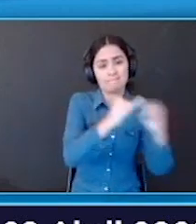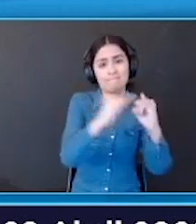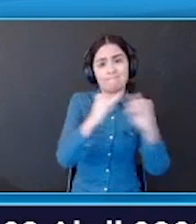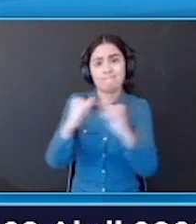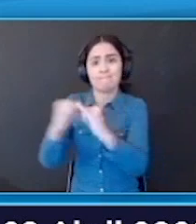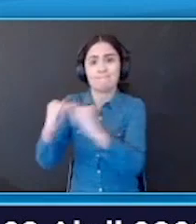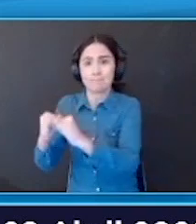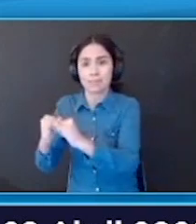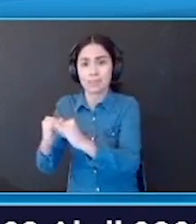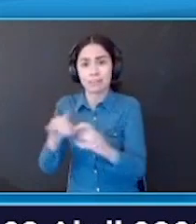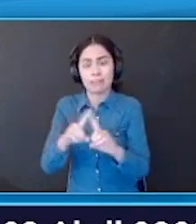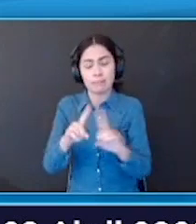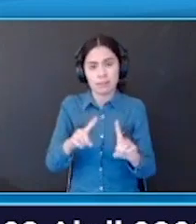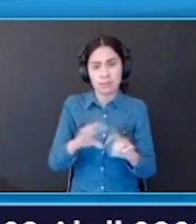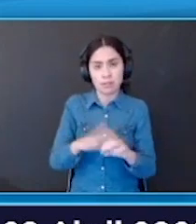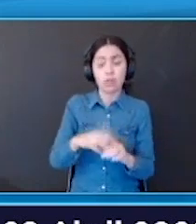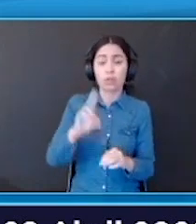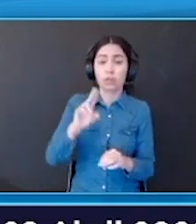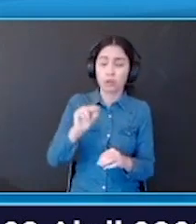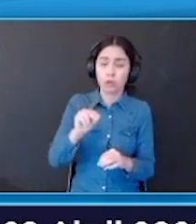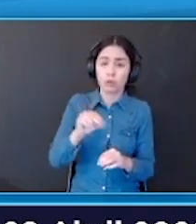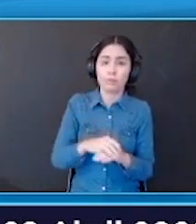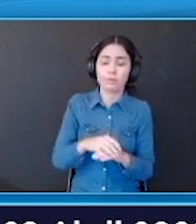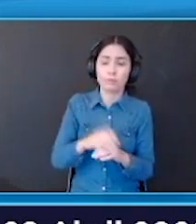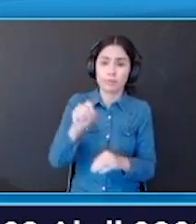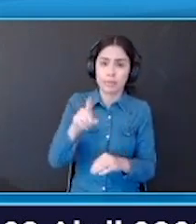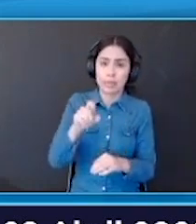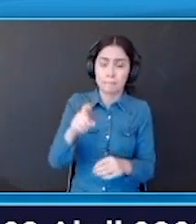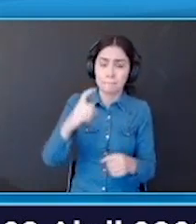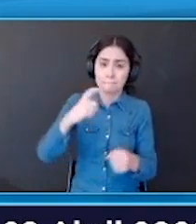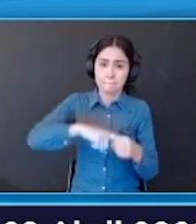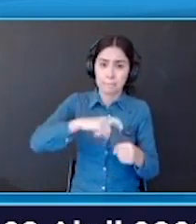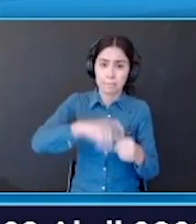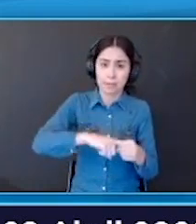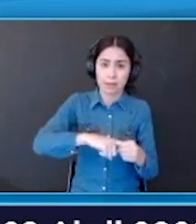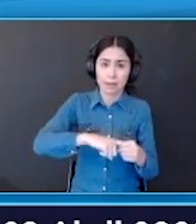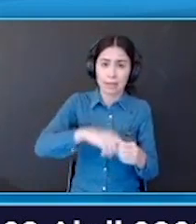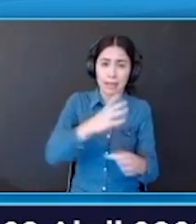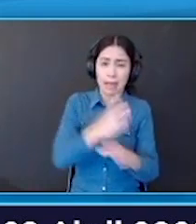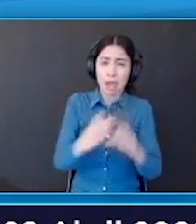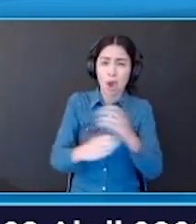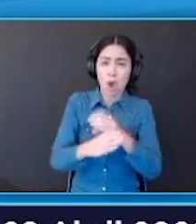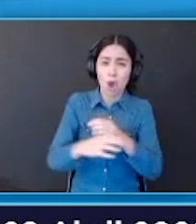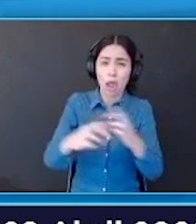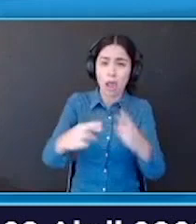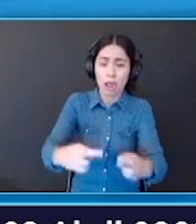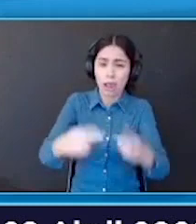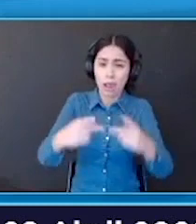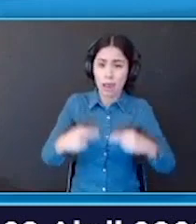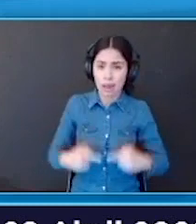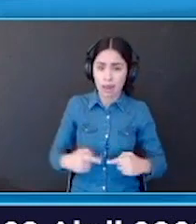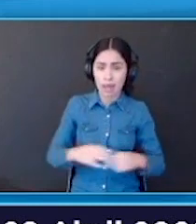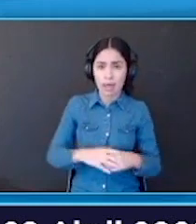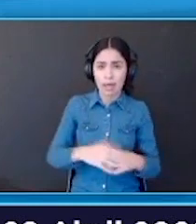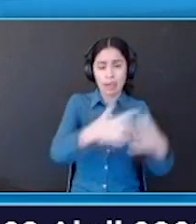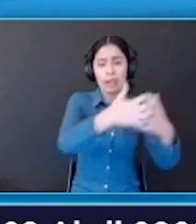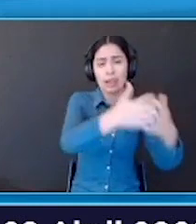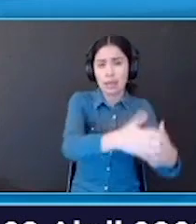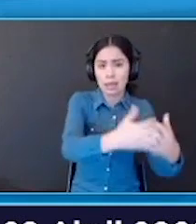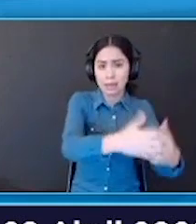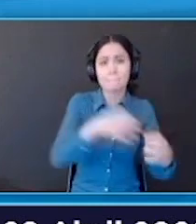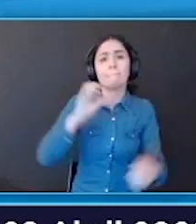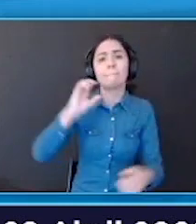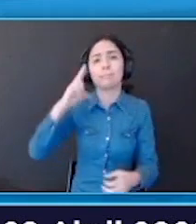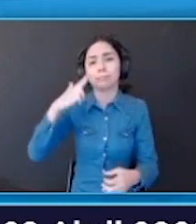orientarlos a la atención de la contingencia, sino porque también estamos sumando las donaciones, los donativos que los empresarios de Chihuahua